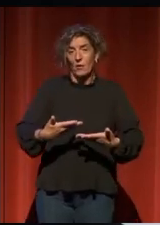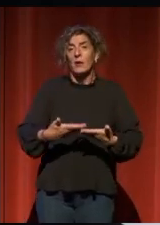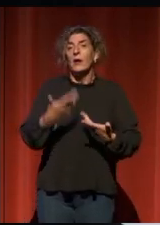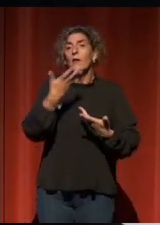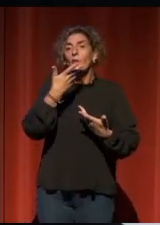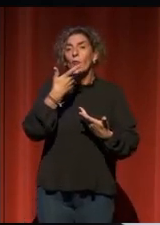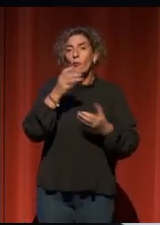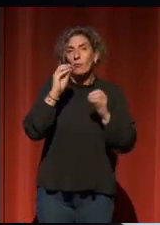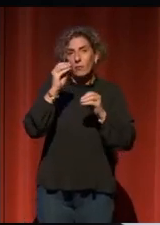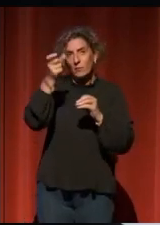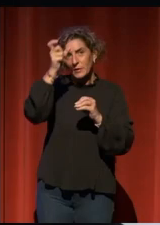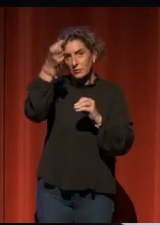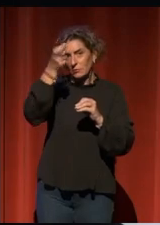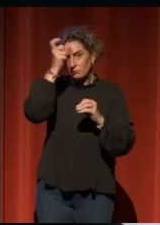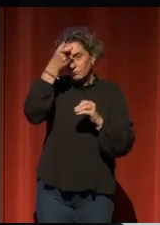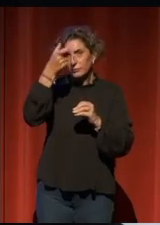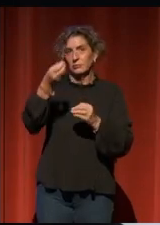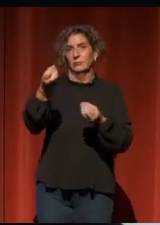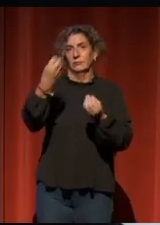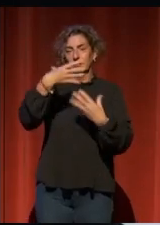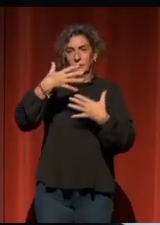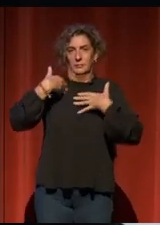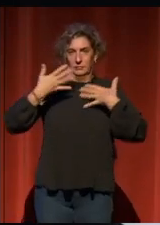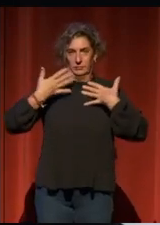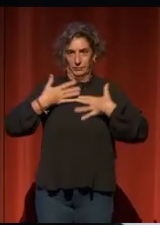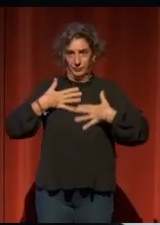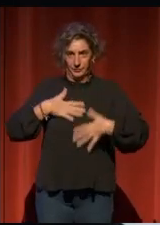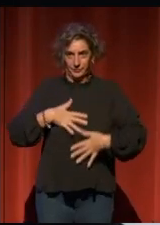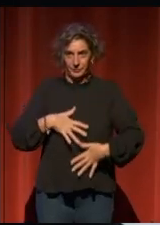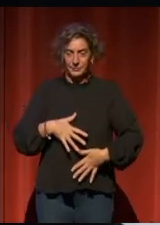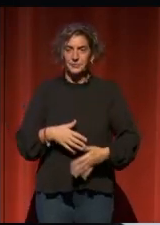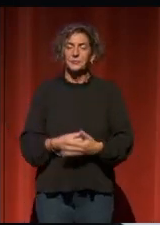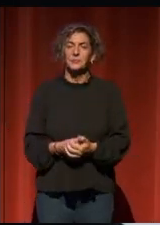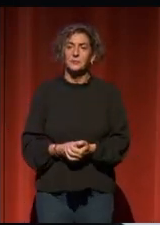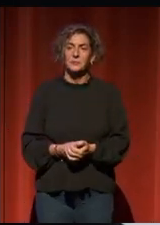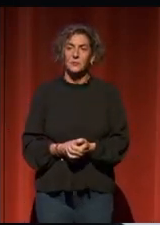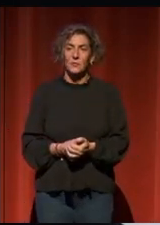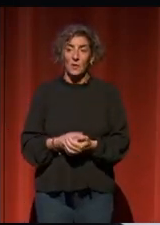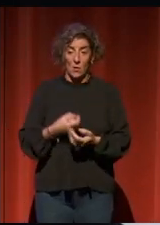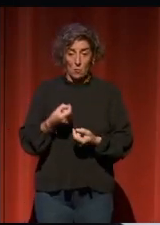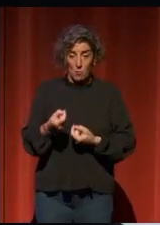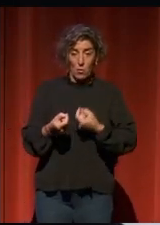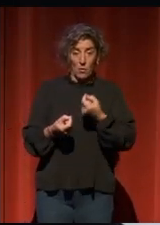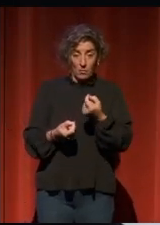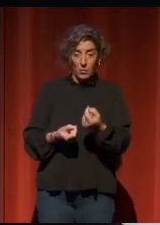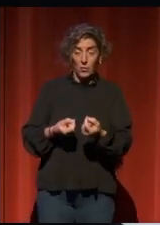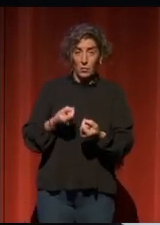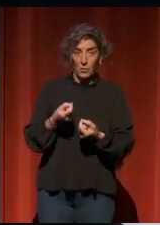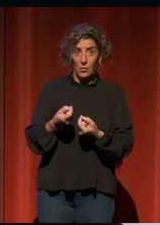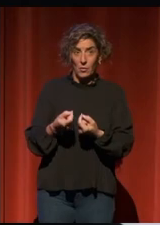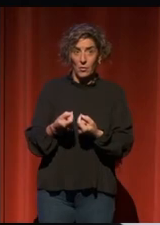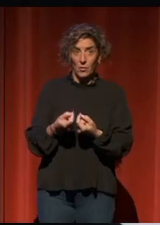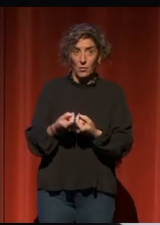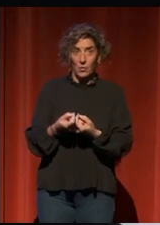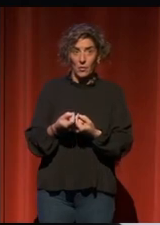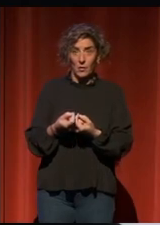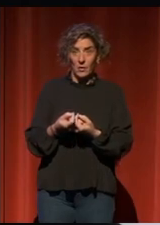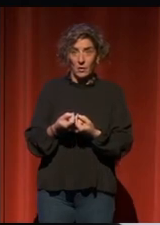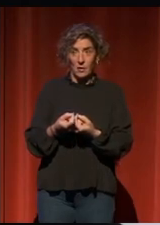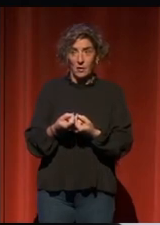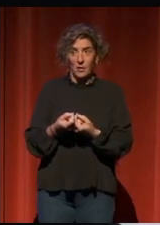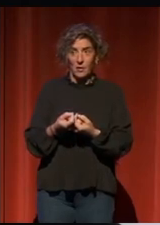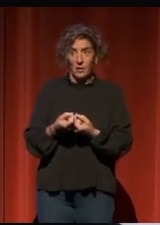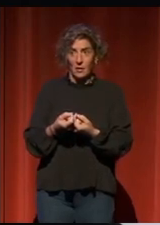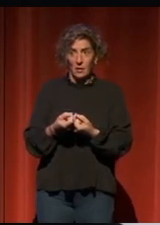Sentía que el tiempo del pasado estaba implícito en el mío. Poco a poco fui persuadiéndome de